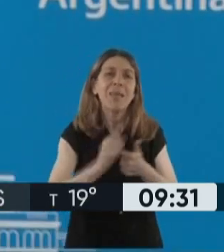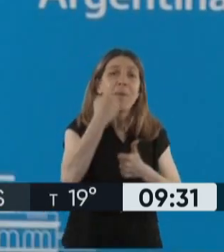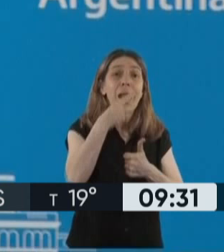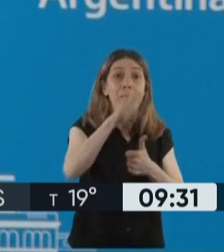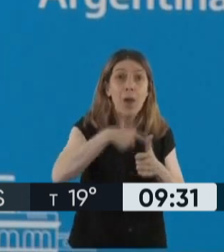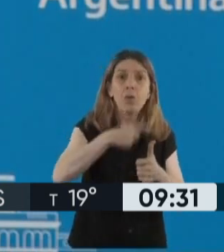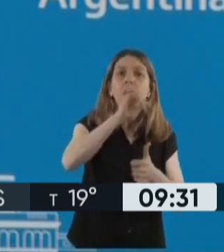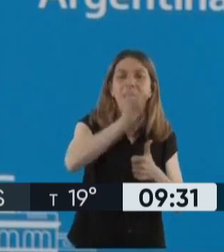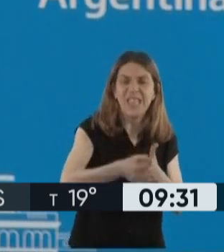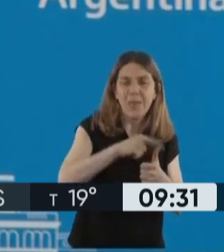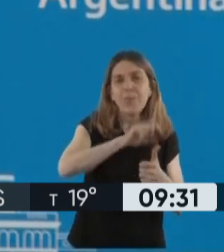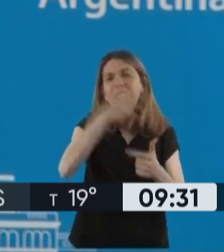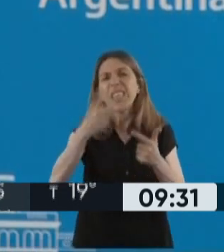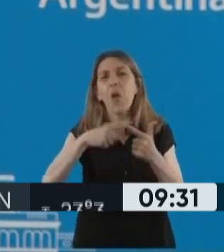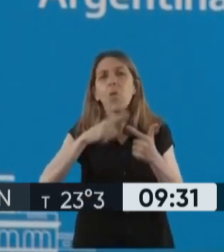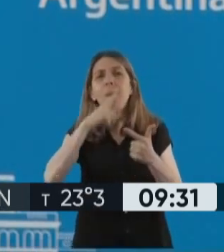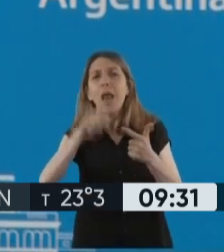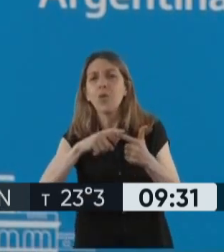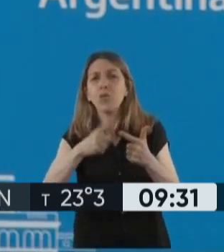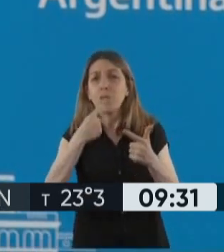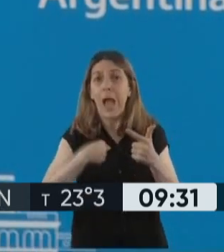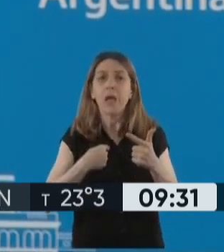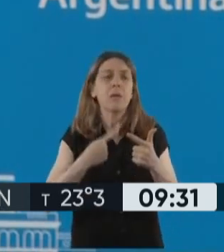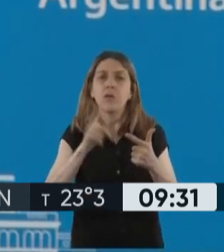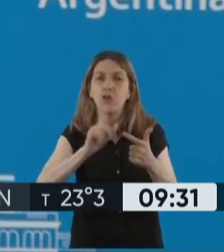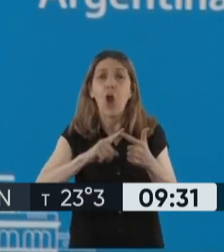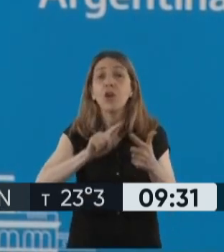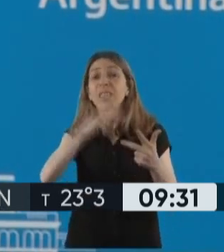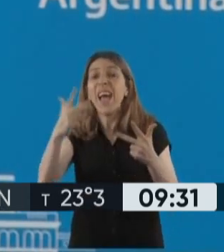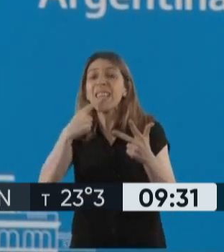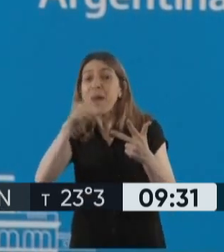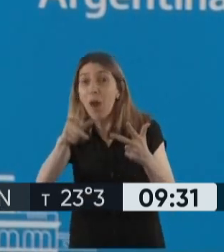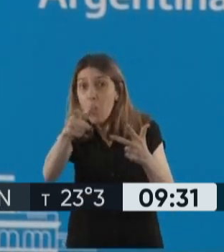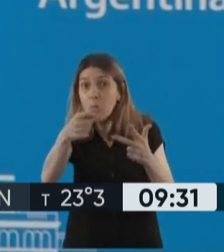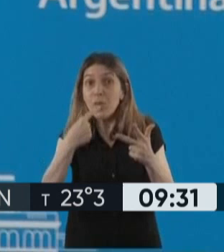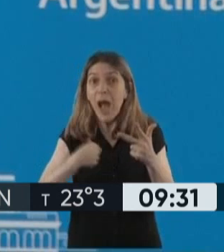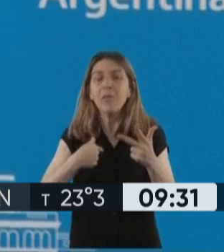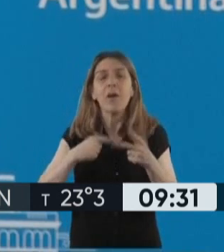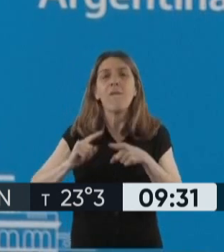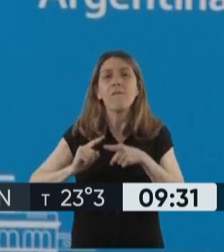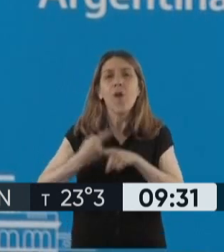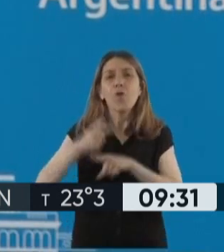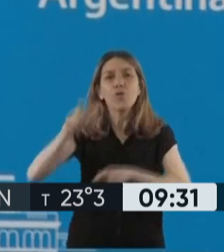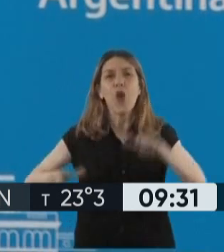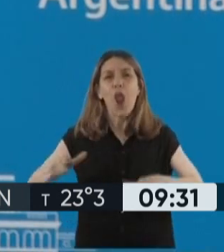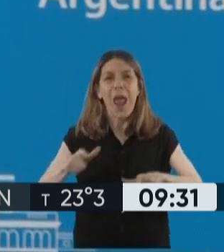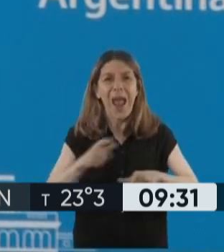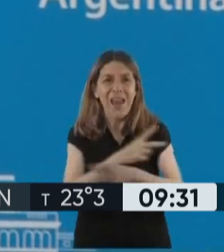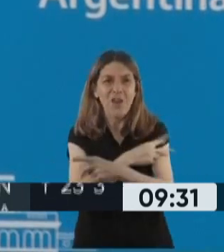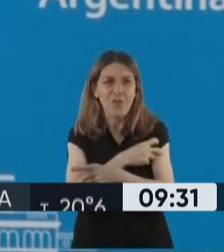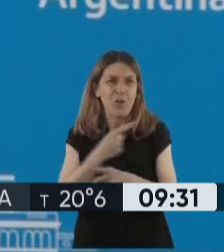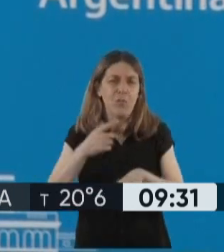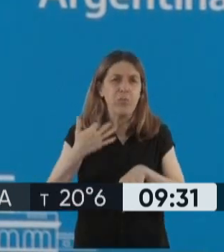pregunta es sí, la respuesta a la segunda pregunta es no, la respuesta a la tercera pregunta es los funcionarios, que nos parece nuestro deber y